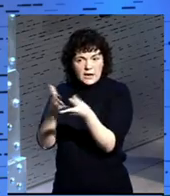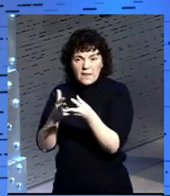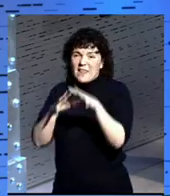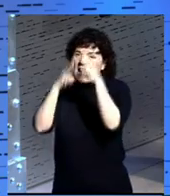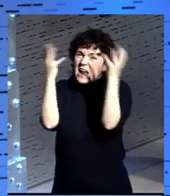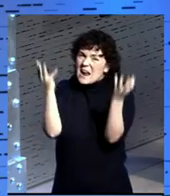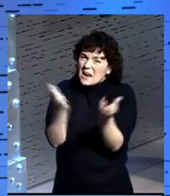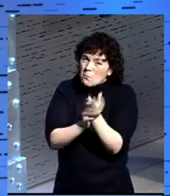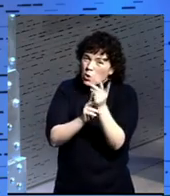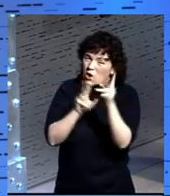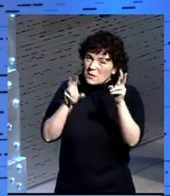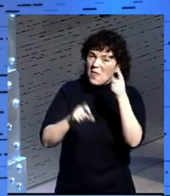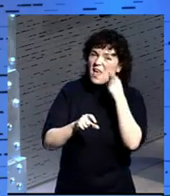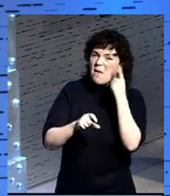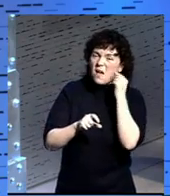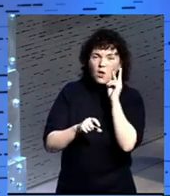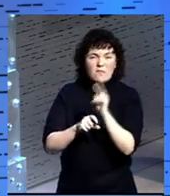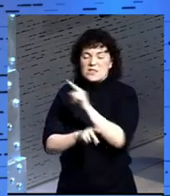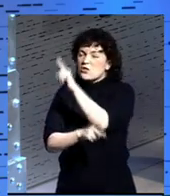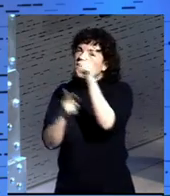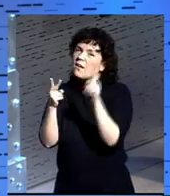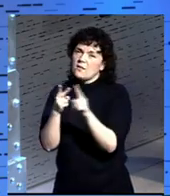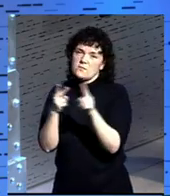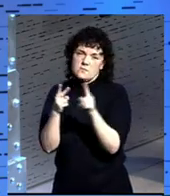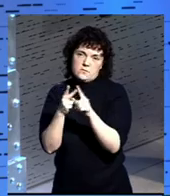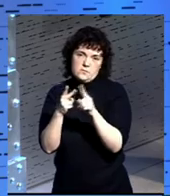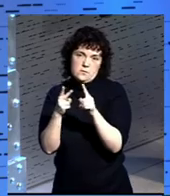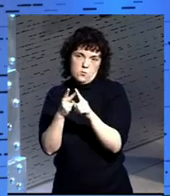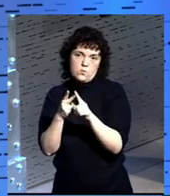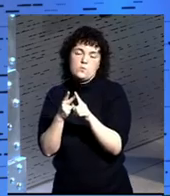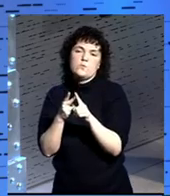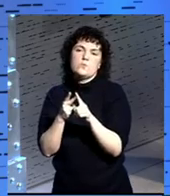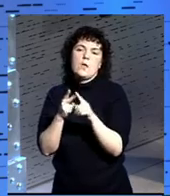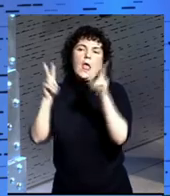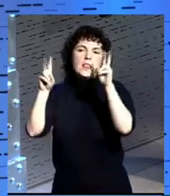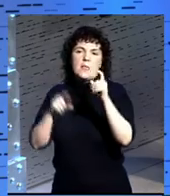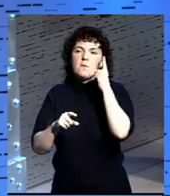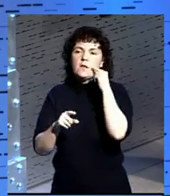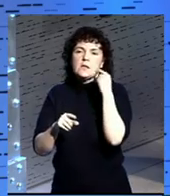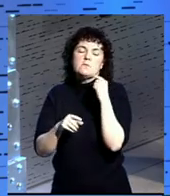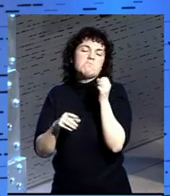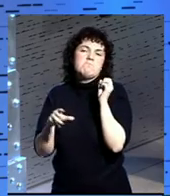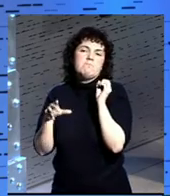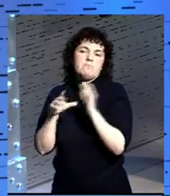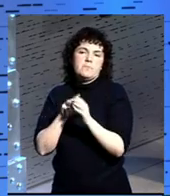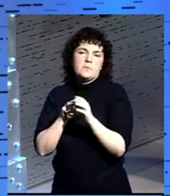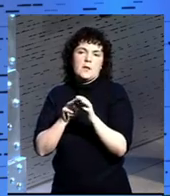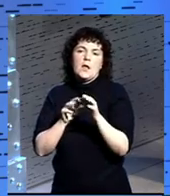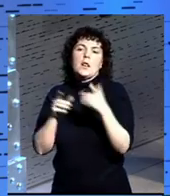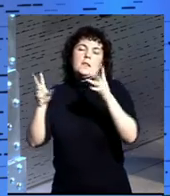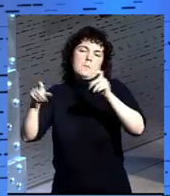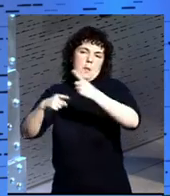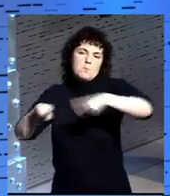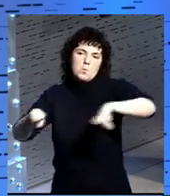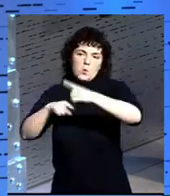mundo del sector financiero o de temática financiera, que la verdad es que es muy poca financiera la temática, porque es un flash mob sobre una sinfonía de Beethoven